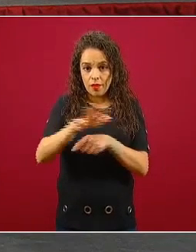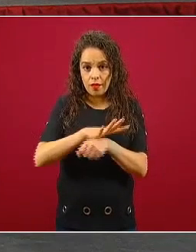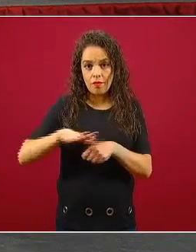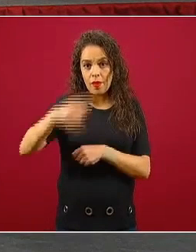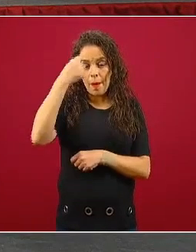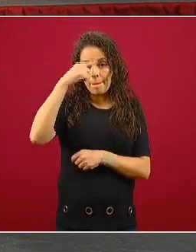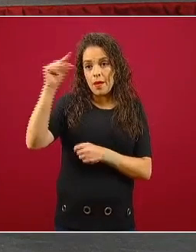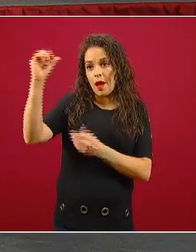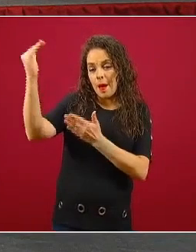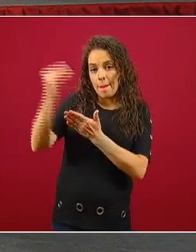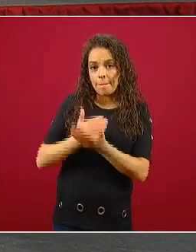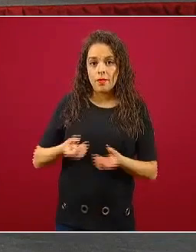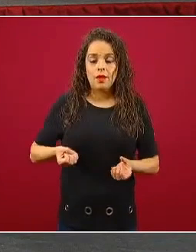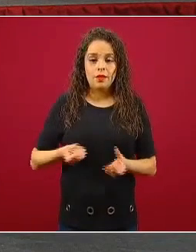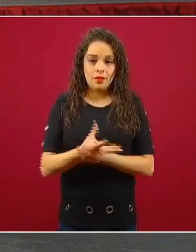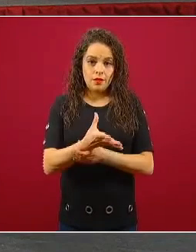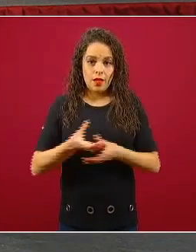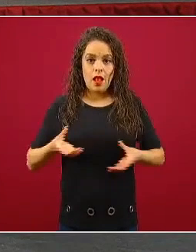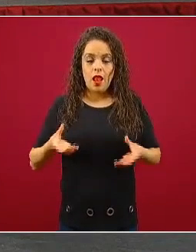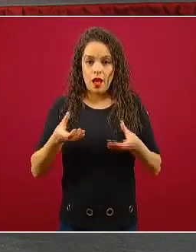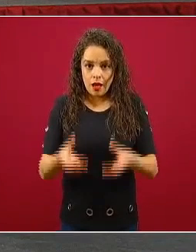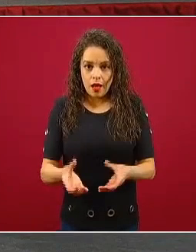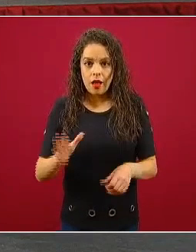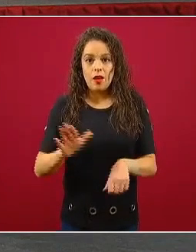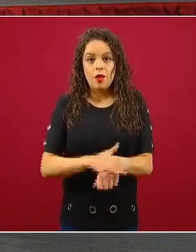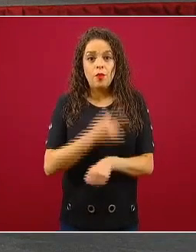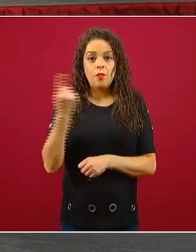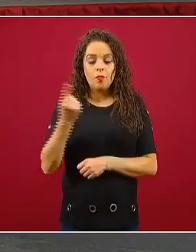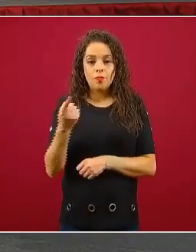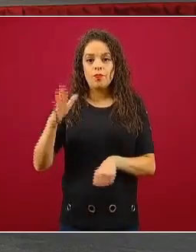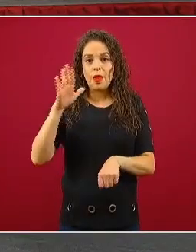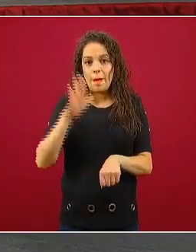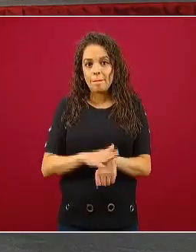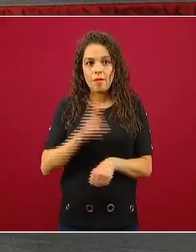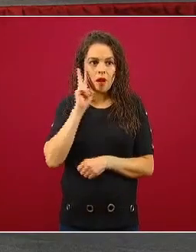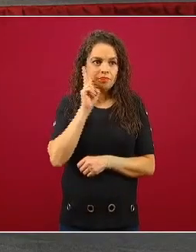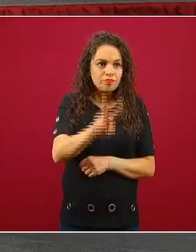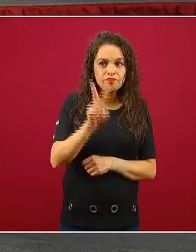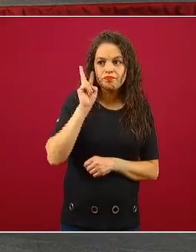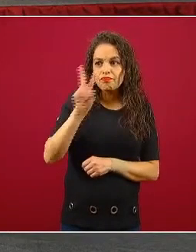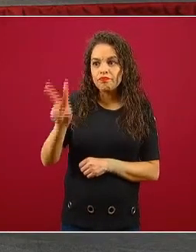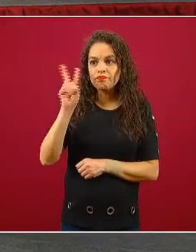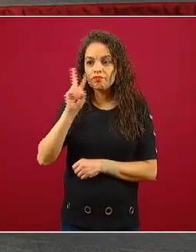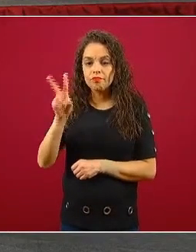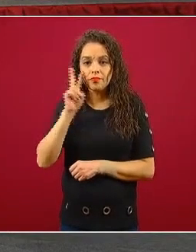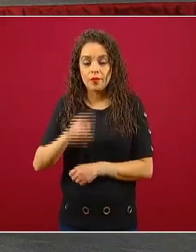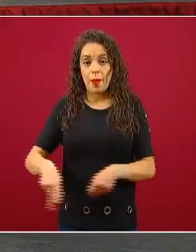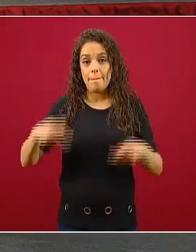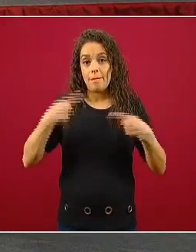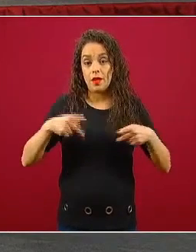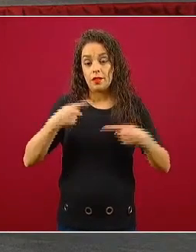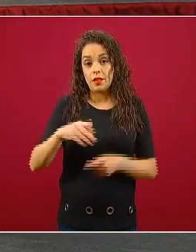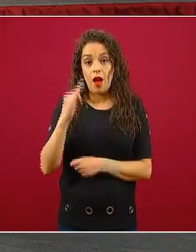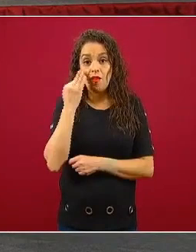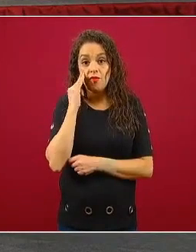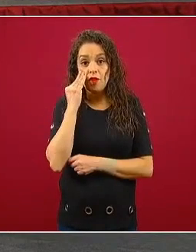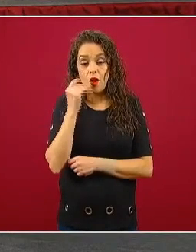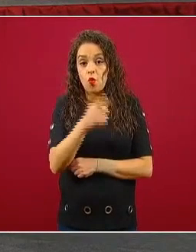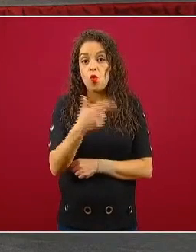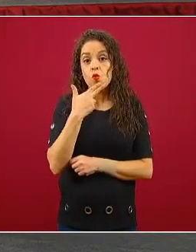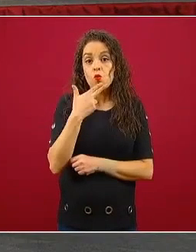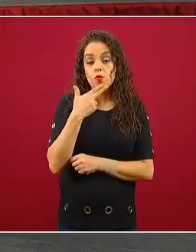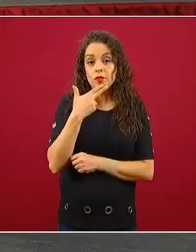la movilidad. Sobre todo llama un poco la atención los usuarios de Facebook en el estado de Colima,